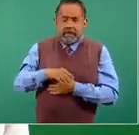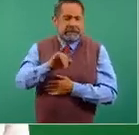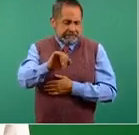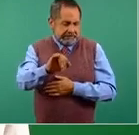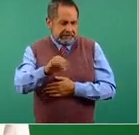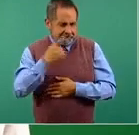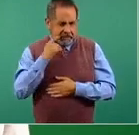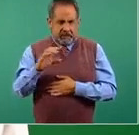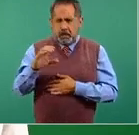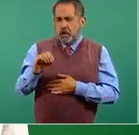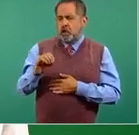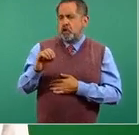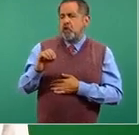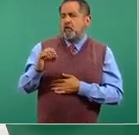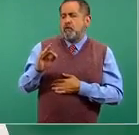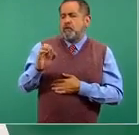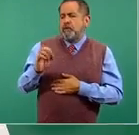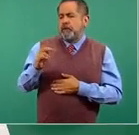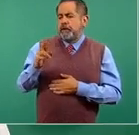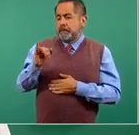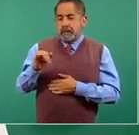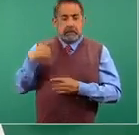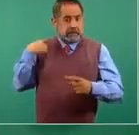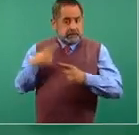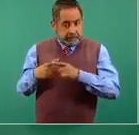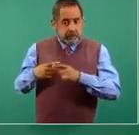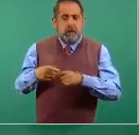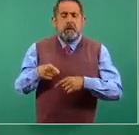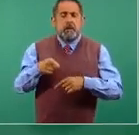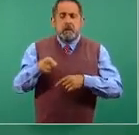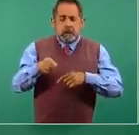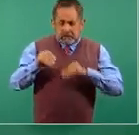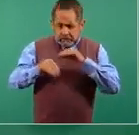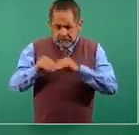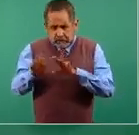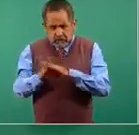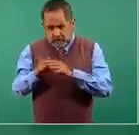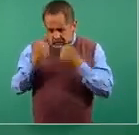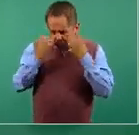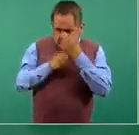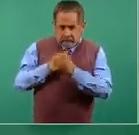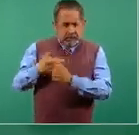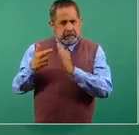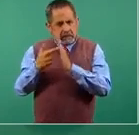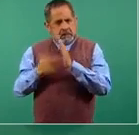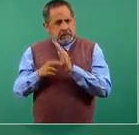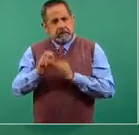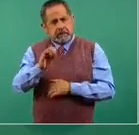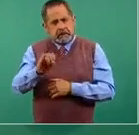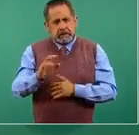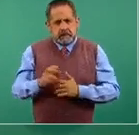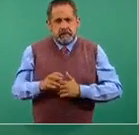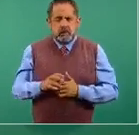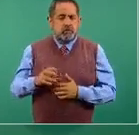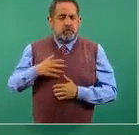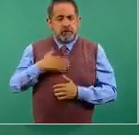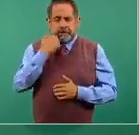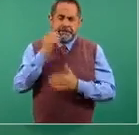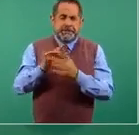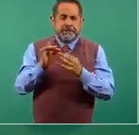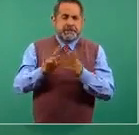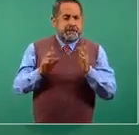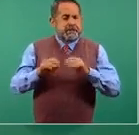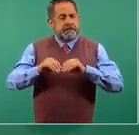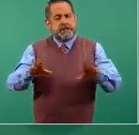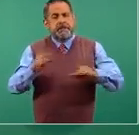COFEPRIS a lo largo de esta epidemia se ha mantenido con un mecanismo específico. Desde luego quiero